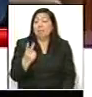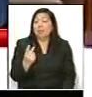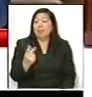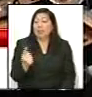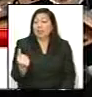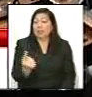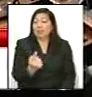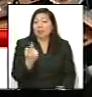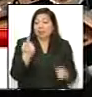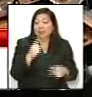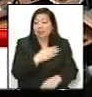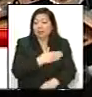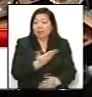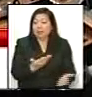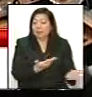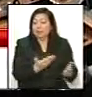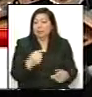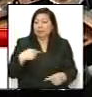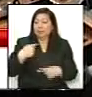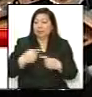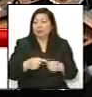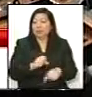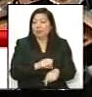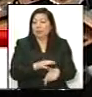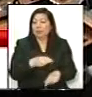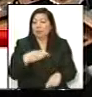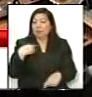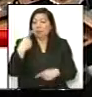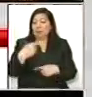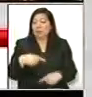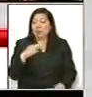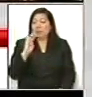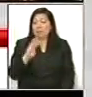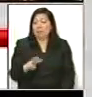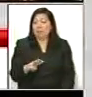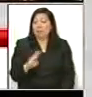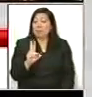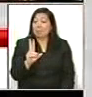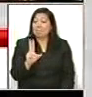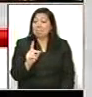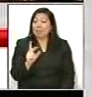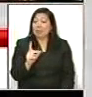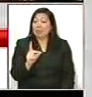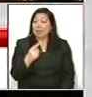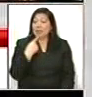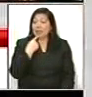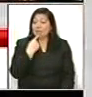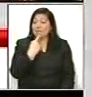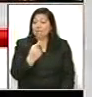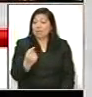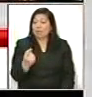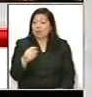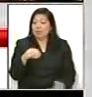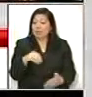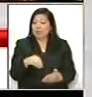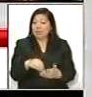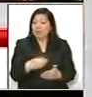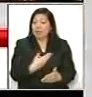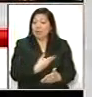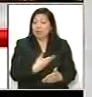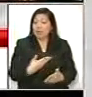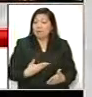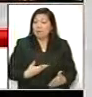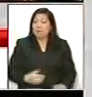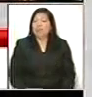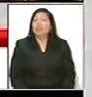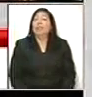señores congresistas que estén a favor de invitar al presidente del Consejo de Ministros para el próximo martes 21, a fin de que informativamente exponga la posición del gobierno con